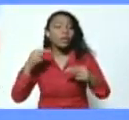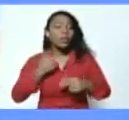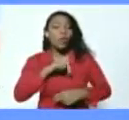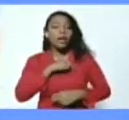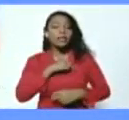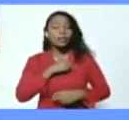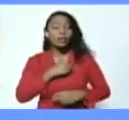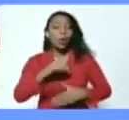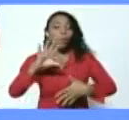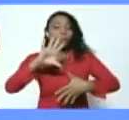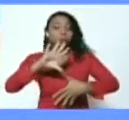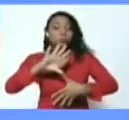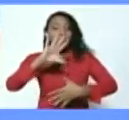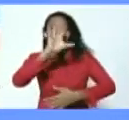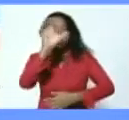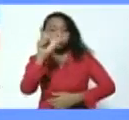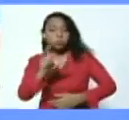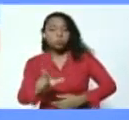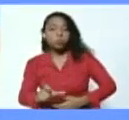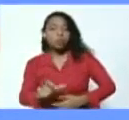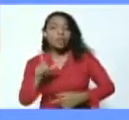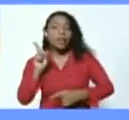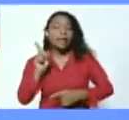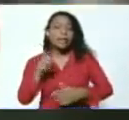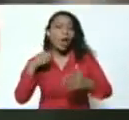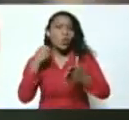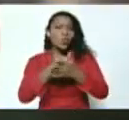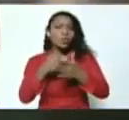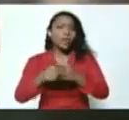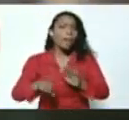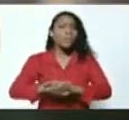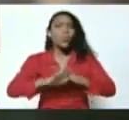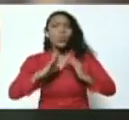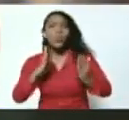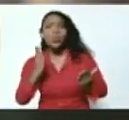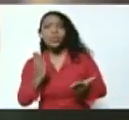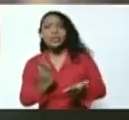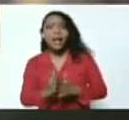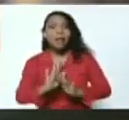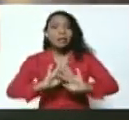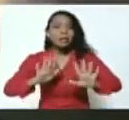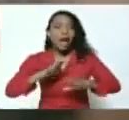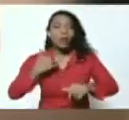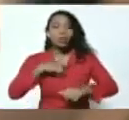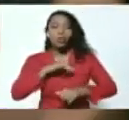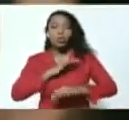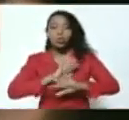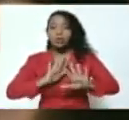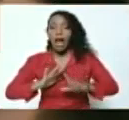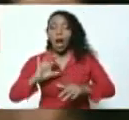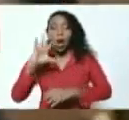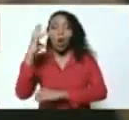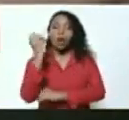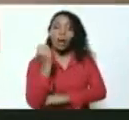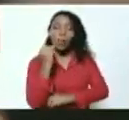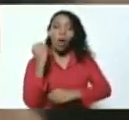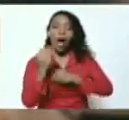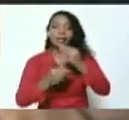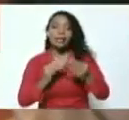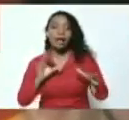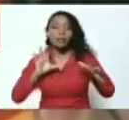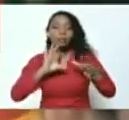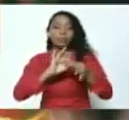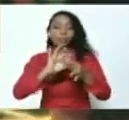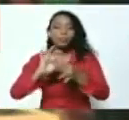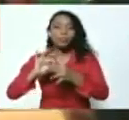nuestro continente, y en esta lucha global que ya hemos logrado articular